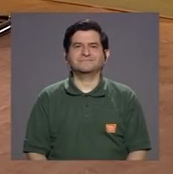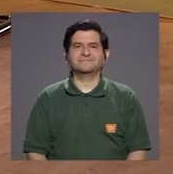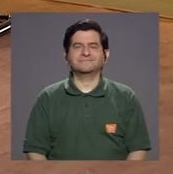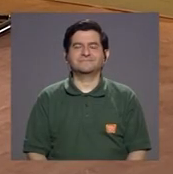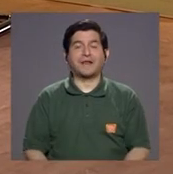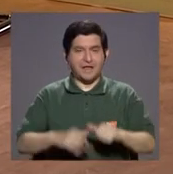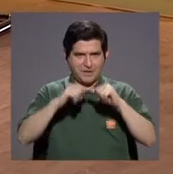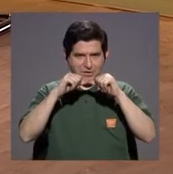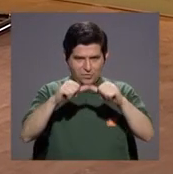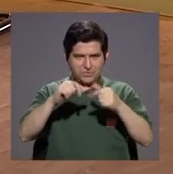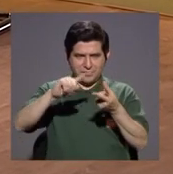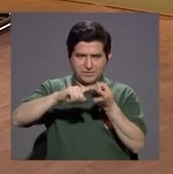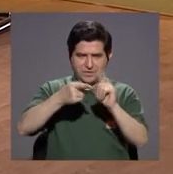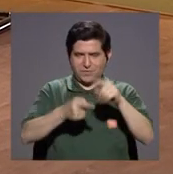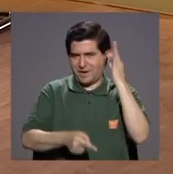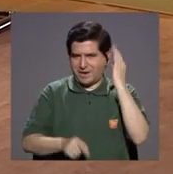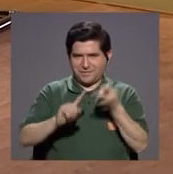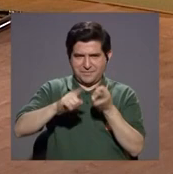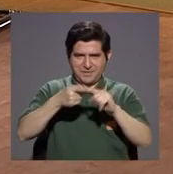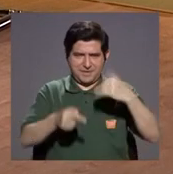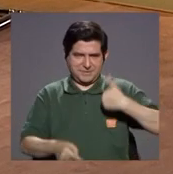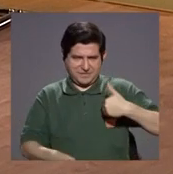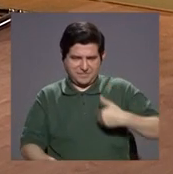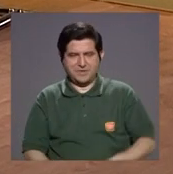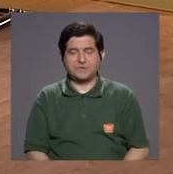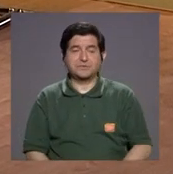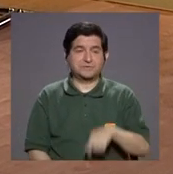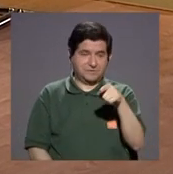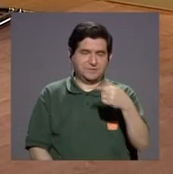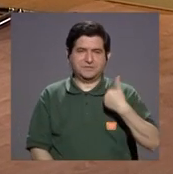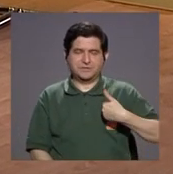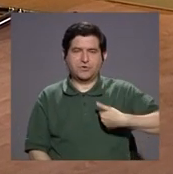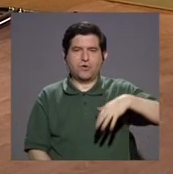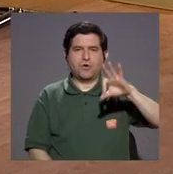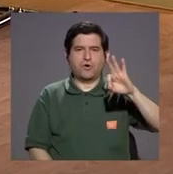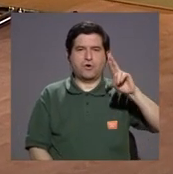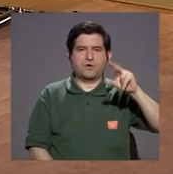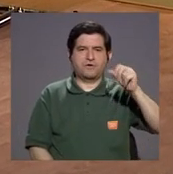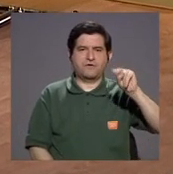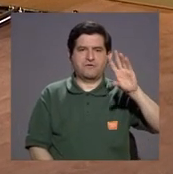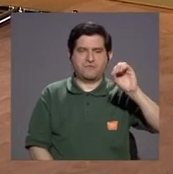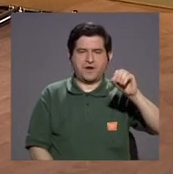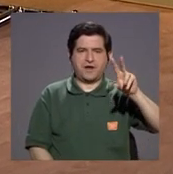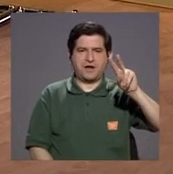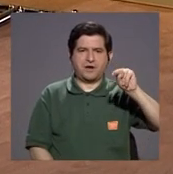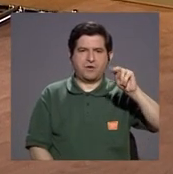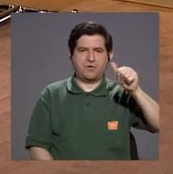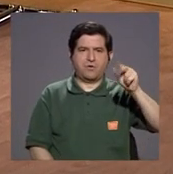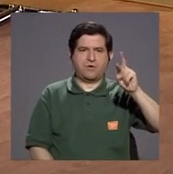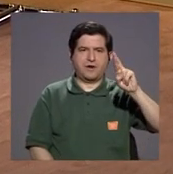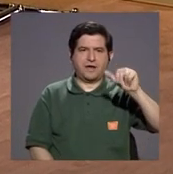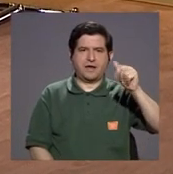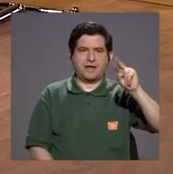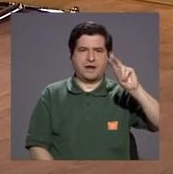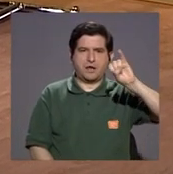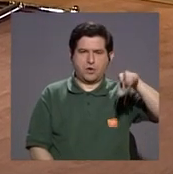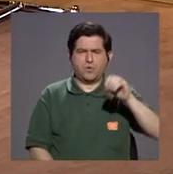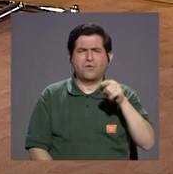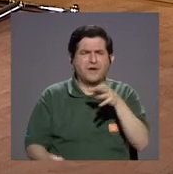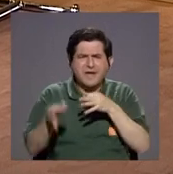continuamos amigas y amigos cuando franco naranjo expliqué en el censo de monjes social porque a uno